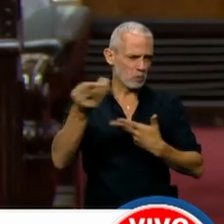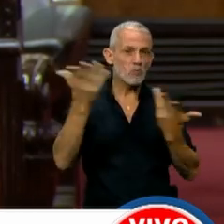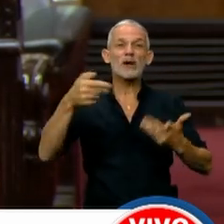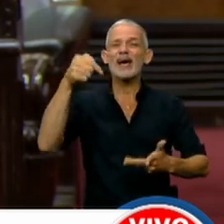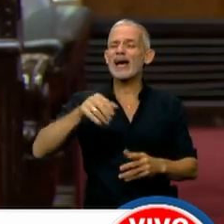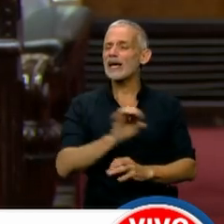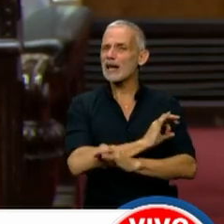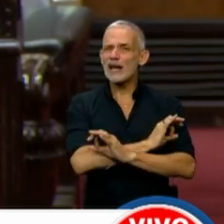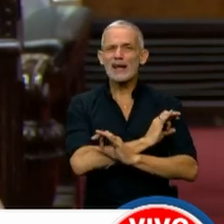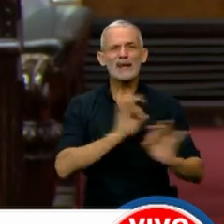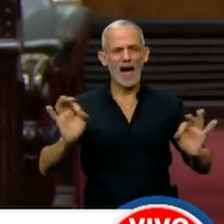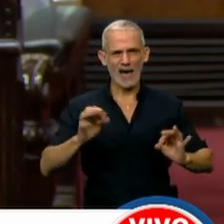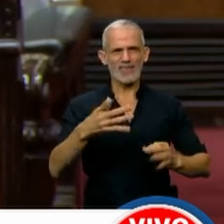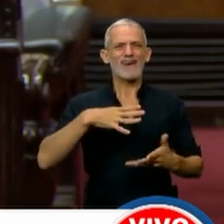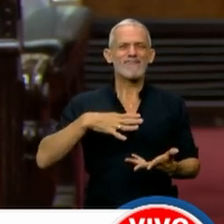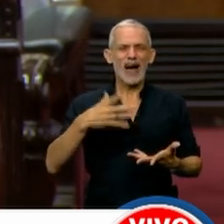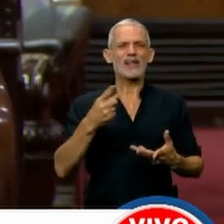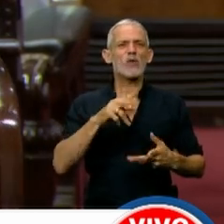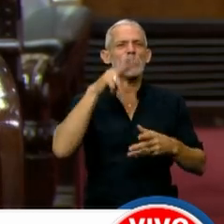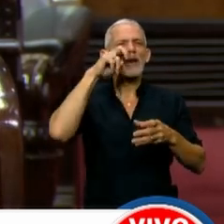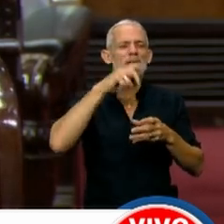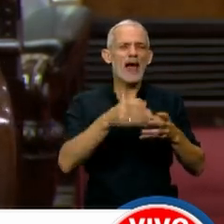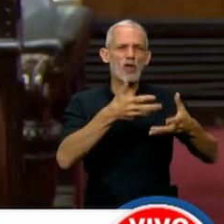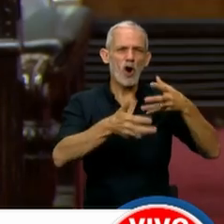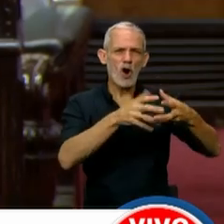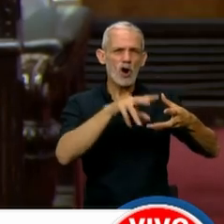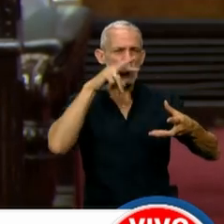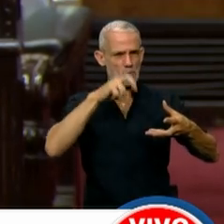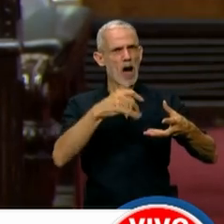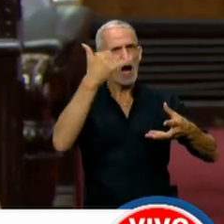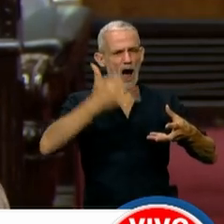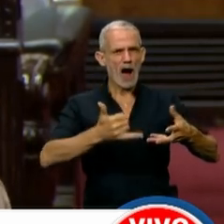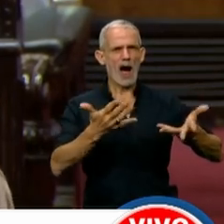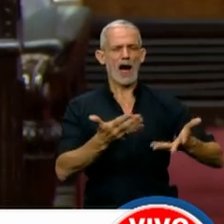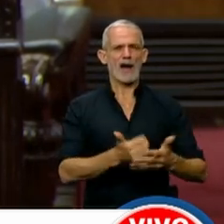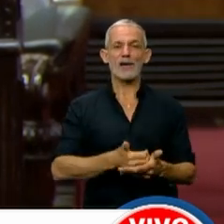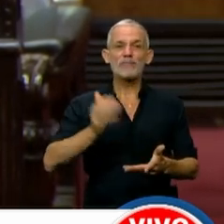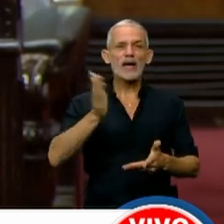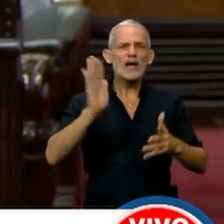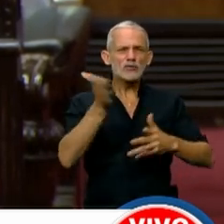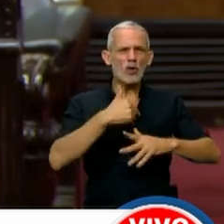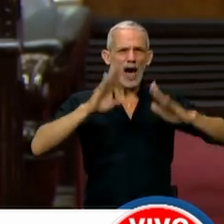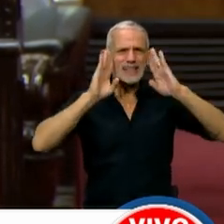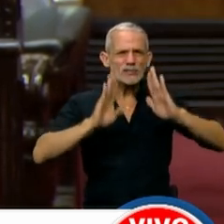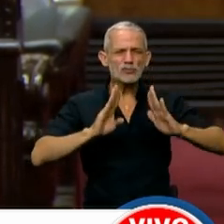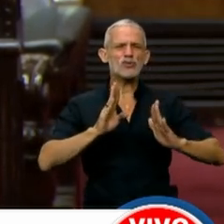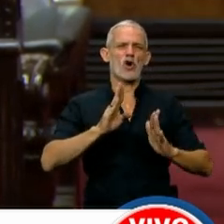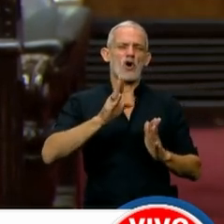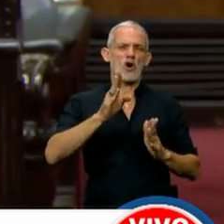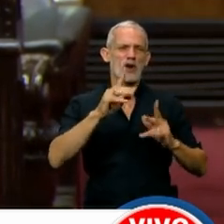a nadie le falta un respirador a nadie le falta atención médica